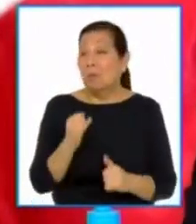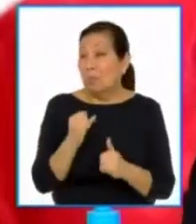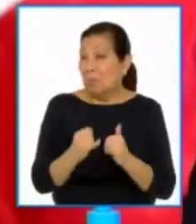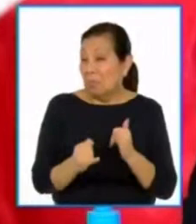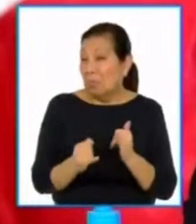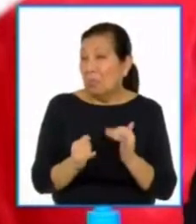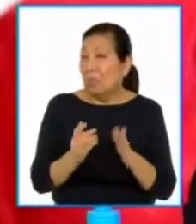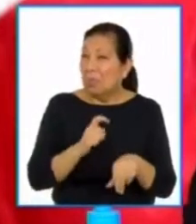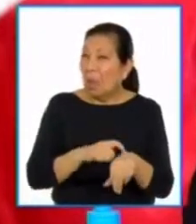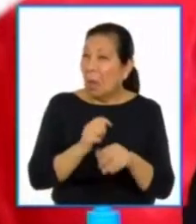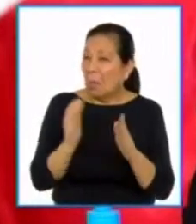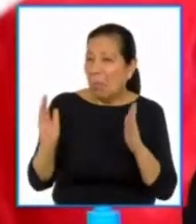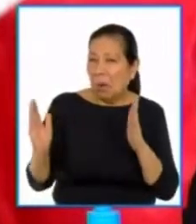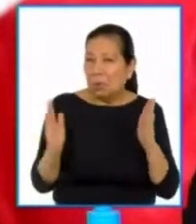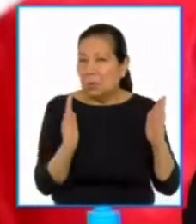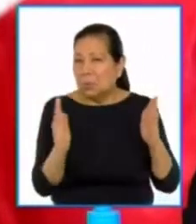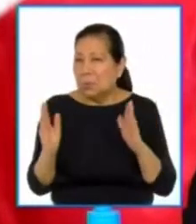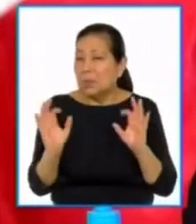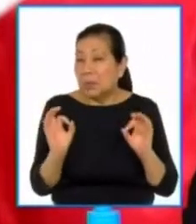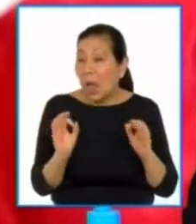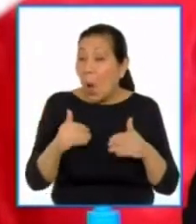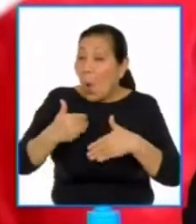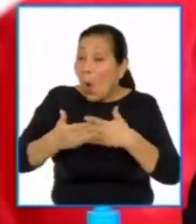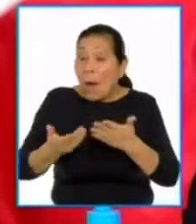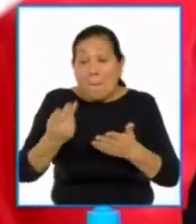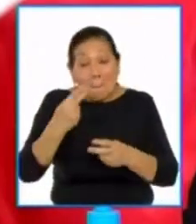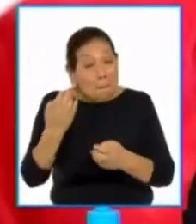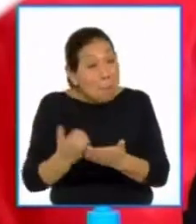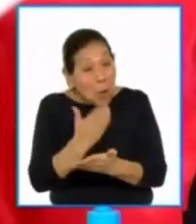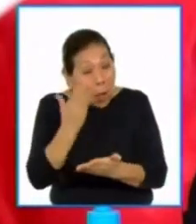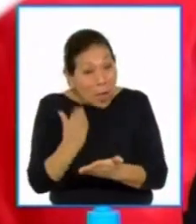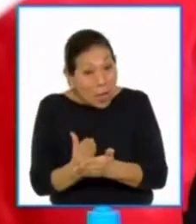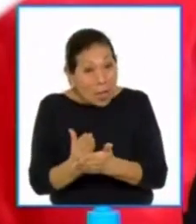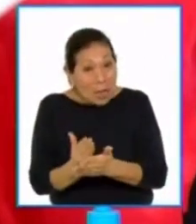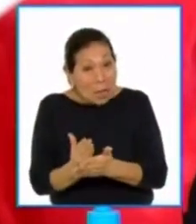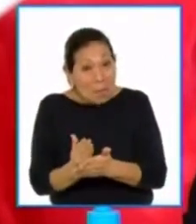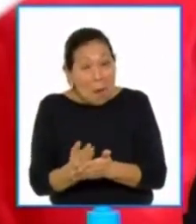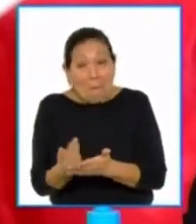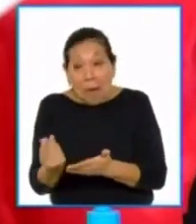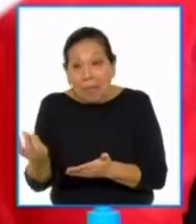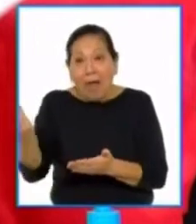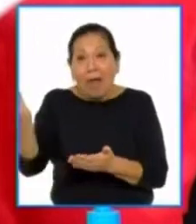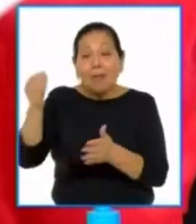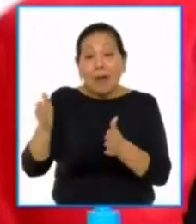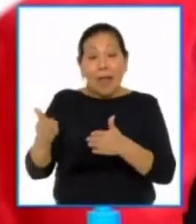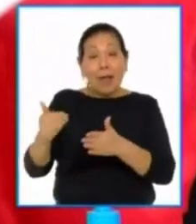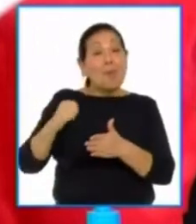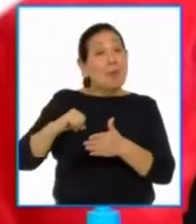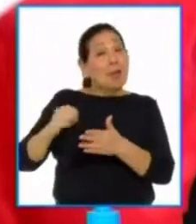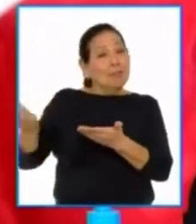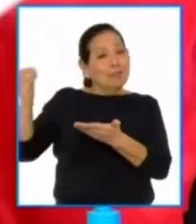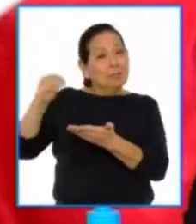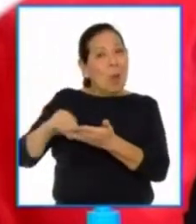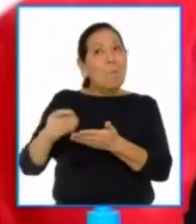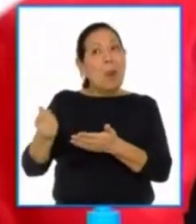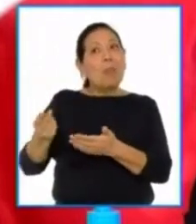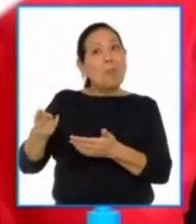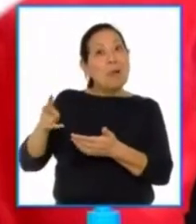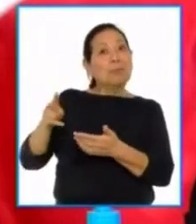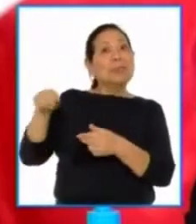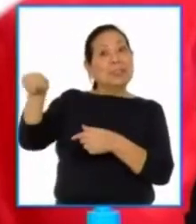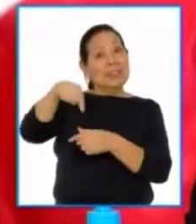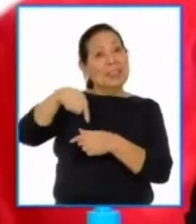un cierto tiempo, ya esta crisis pasará, la caja se recuperará, empezará a dar